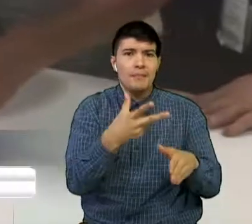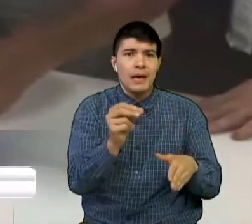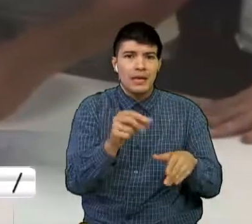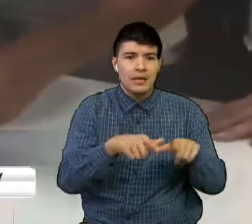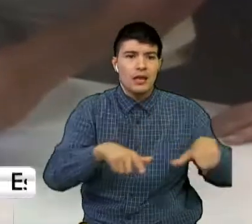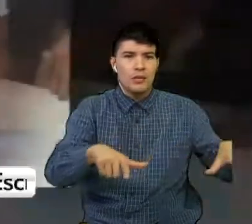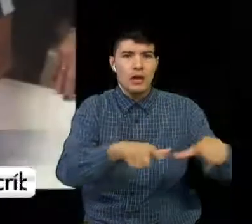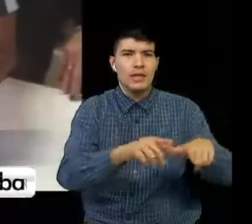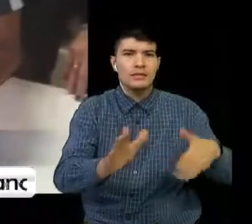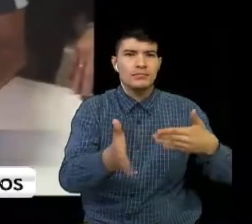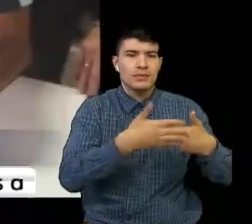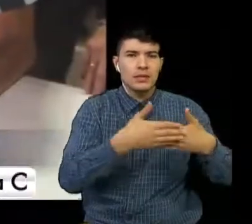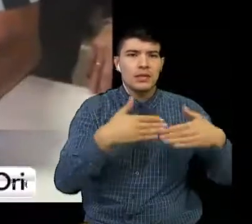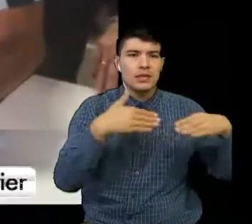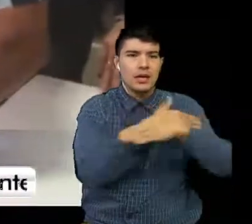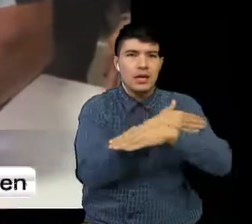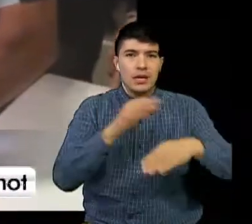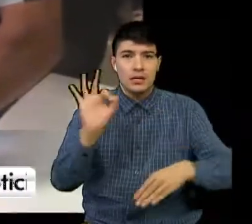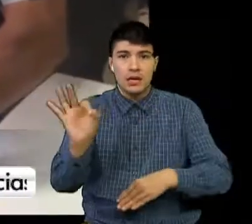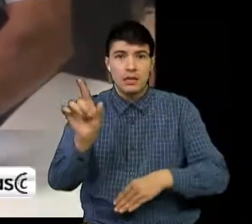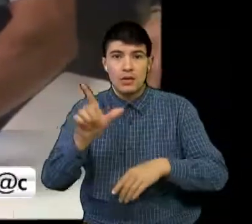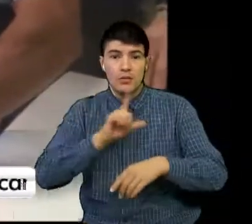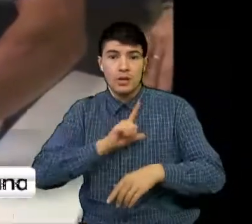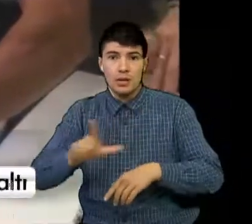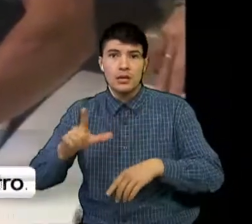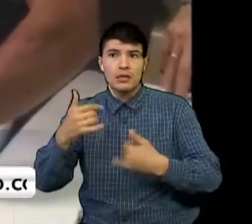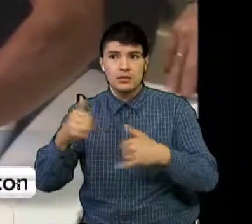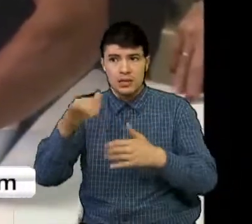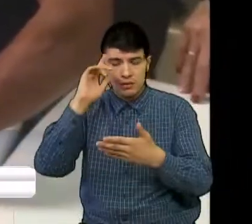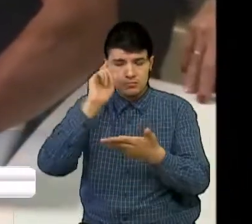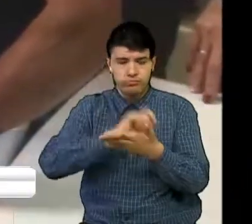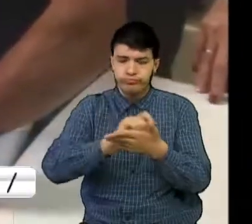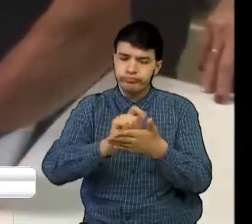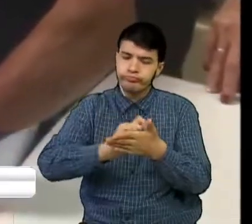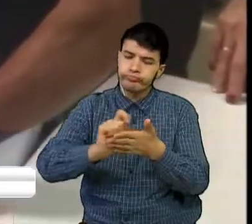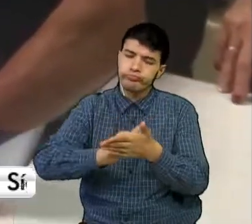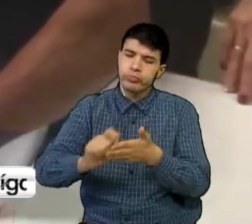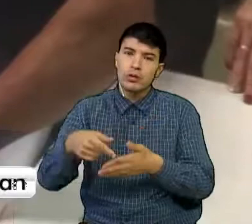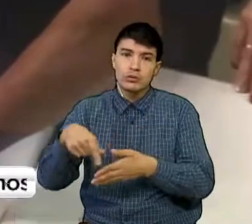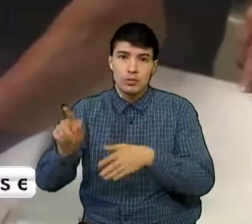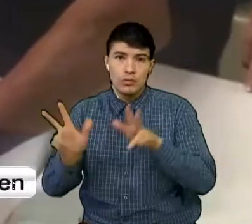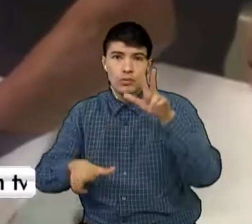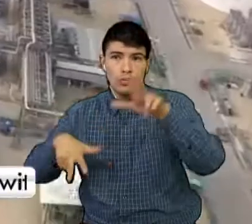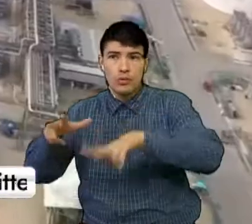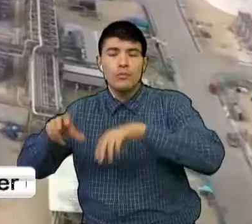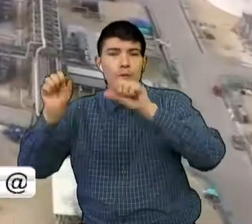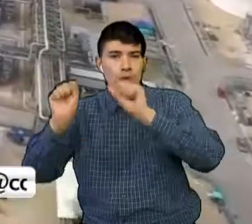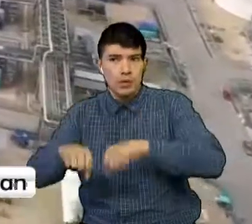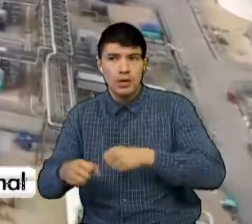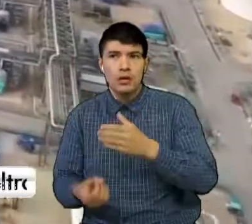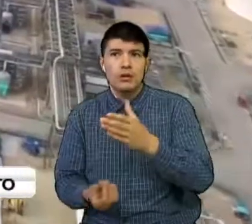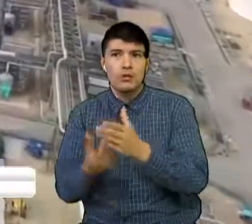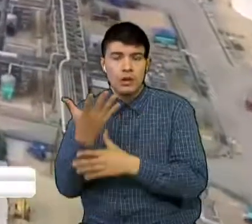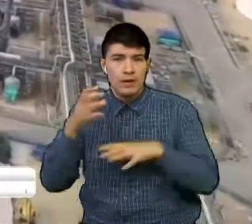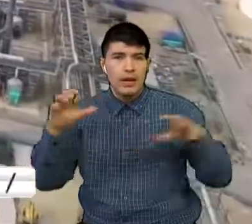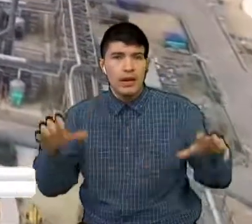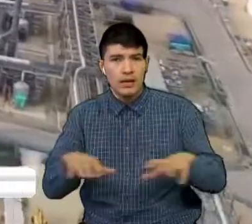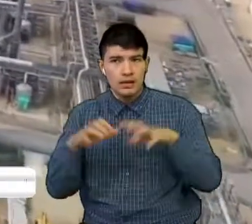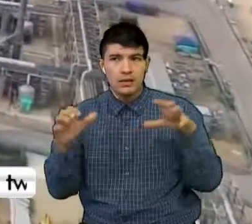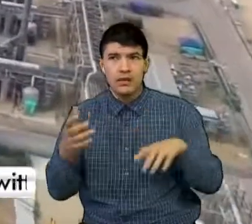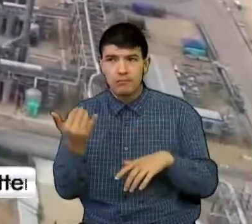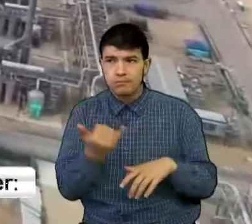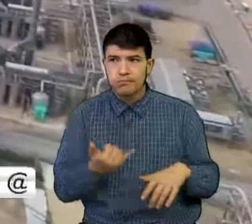realizaban bloqueos y los 31 líderes de la zona firmaron con la estatal petrolera un acuerdo para reactivar la actividad en los